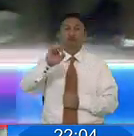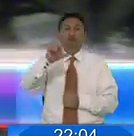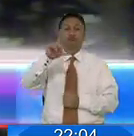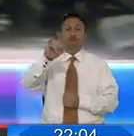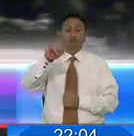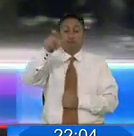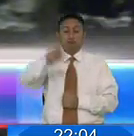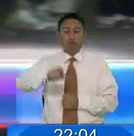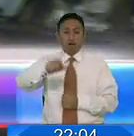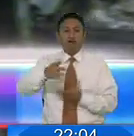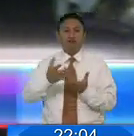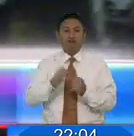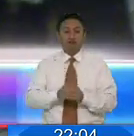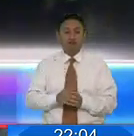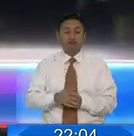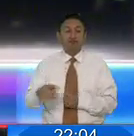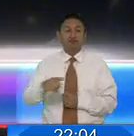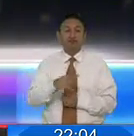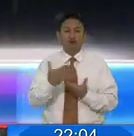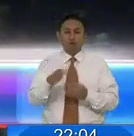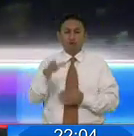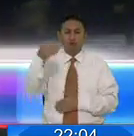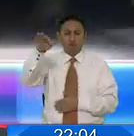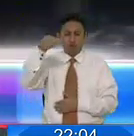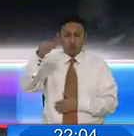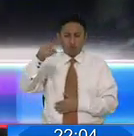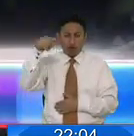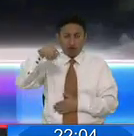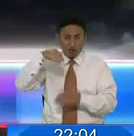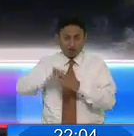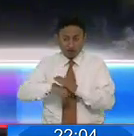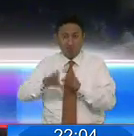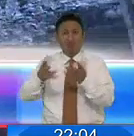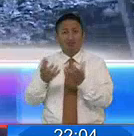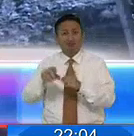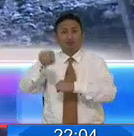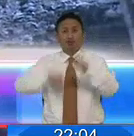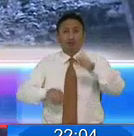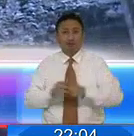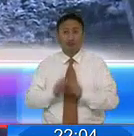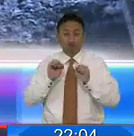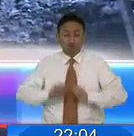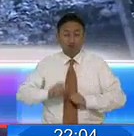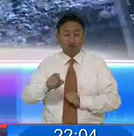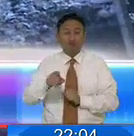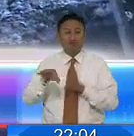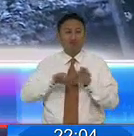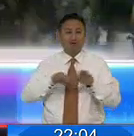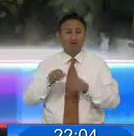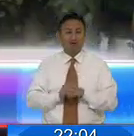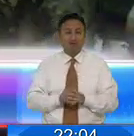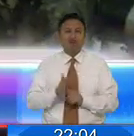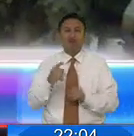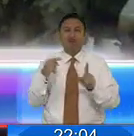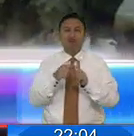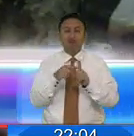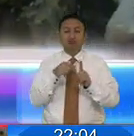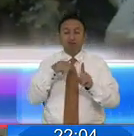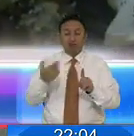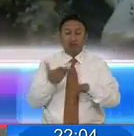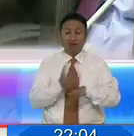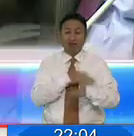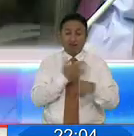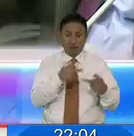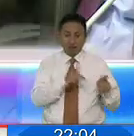pretendían eliminar abundante documentación que albergaba en la contraloría y dio detalles de lo que según él fue un atentado planificado